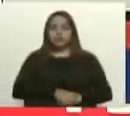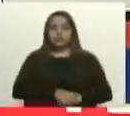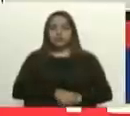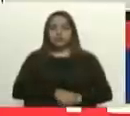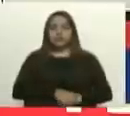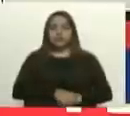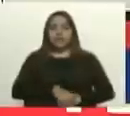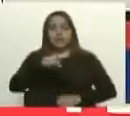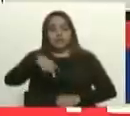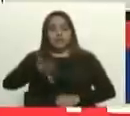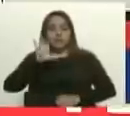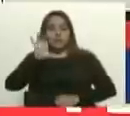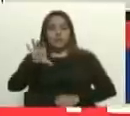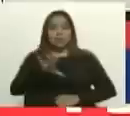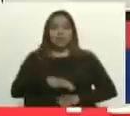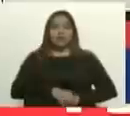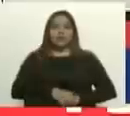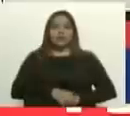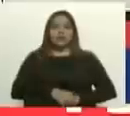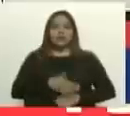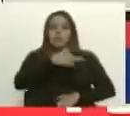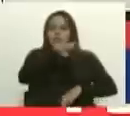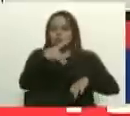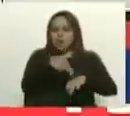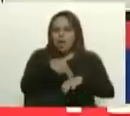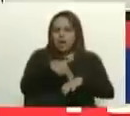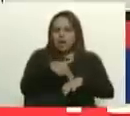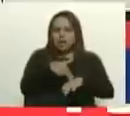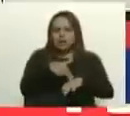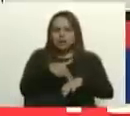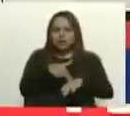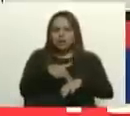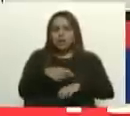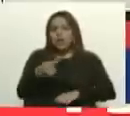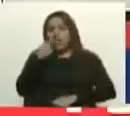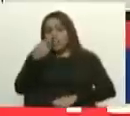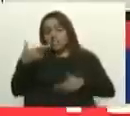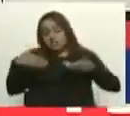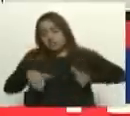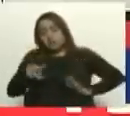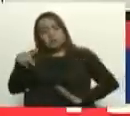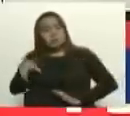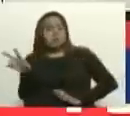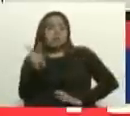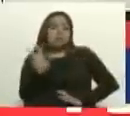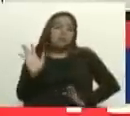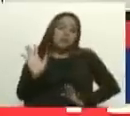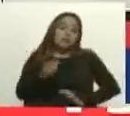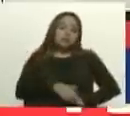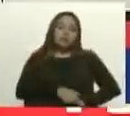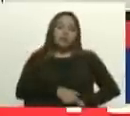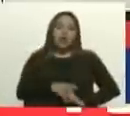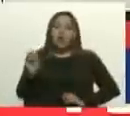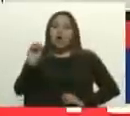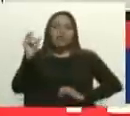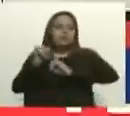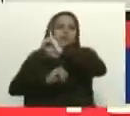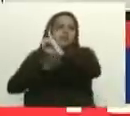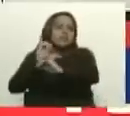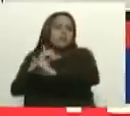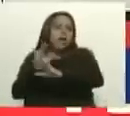de esta patria, nacionales que dicen haber nacido en Venezuela, o el enemigo